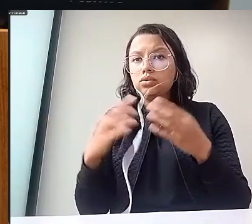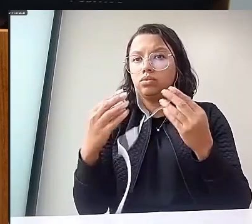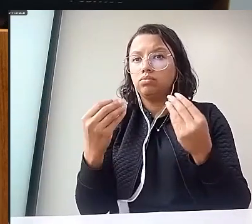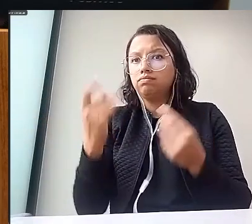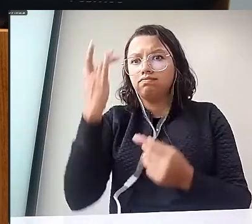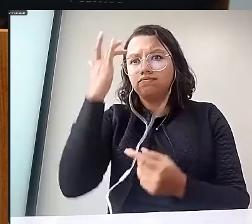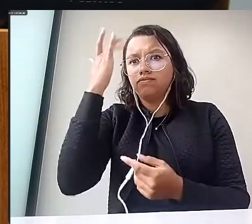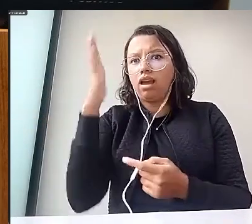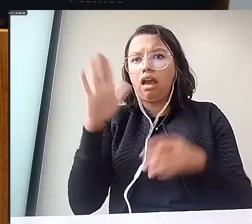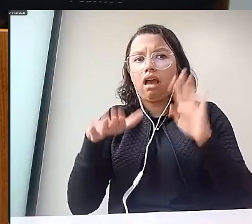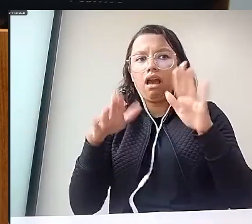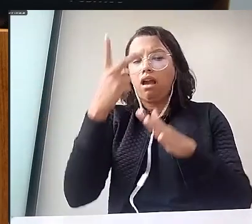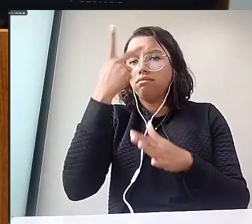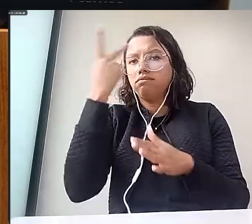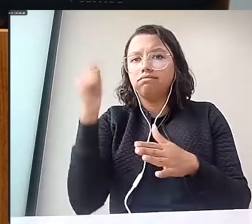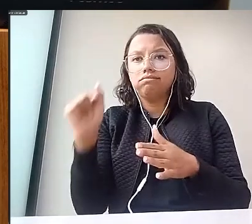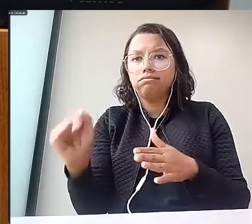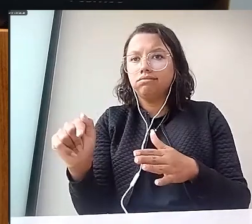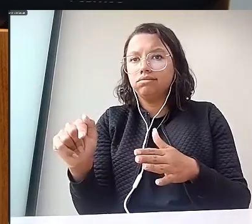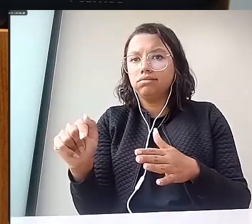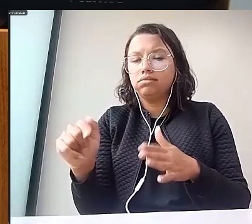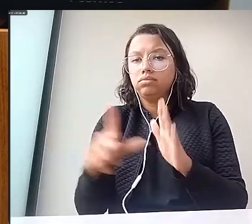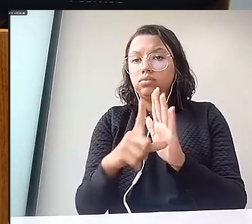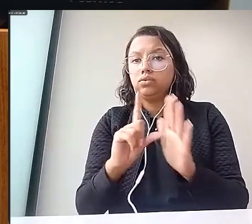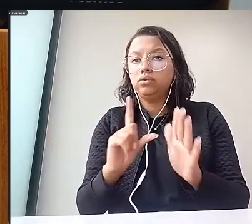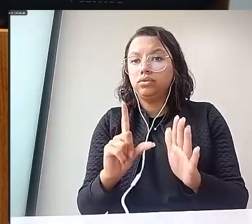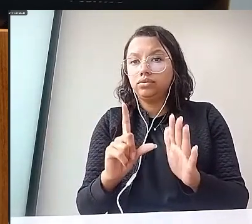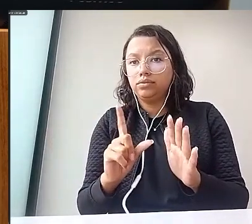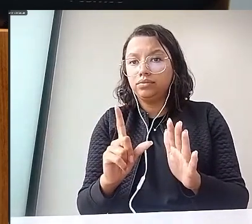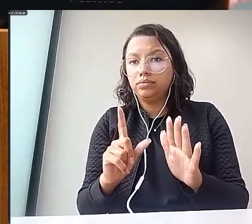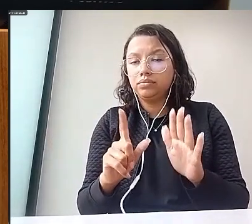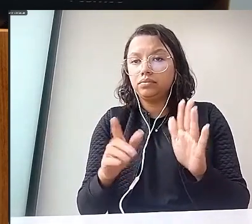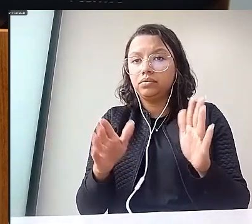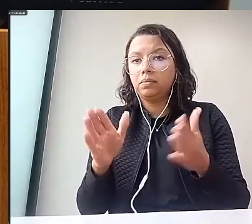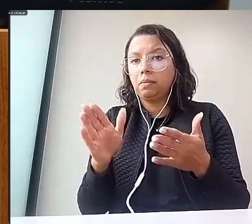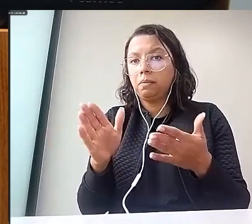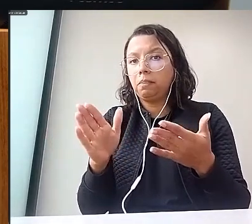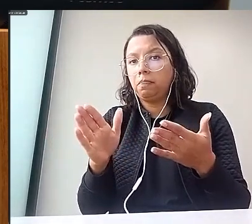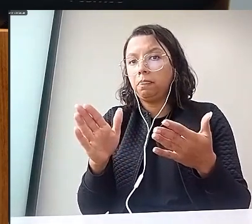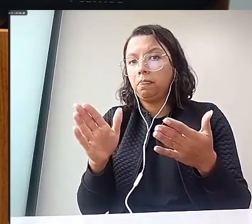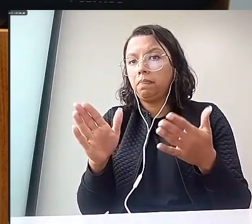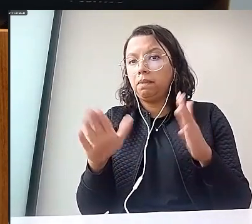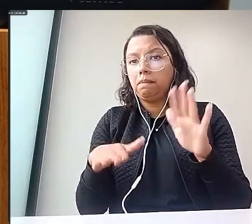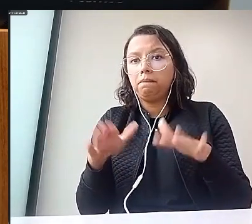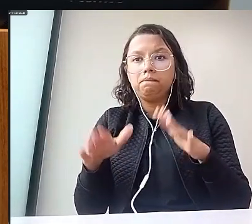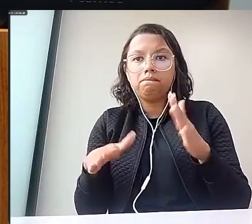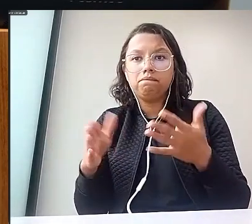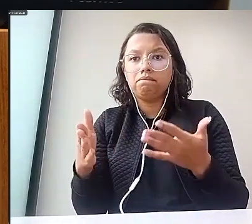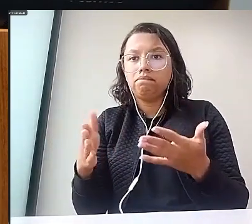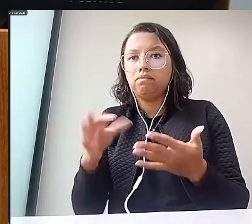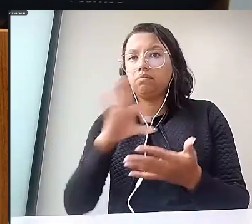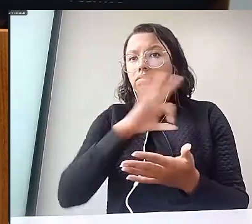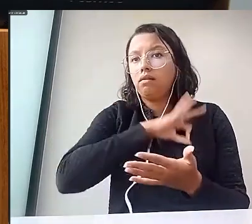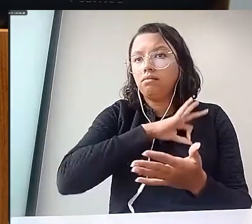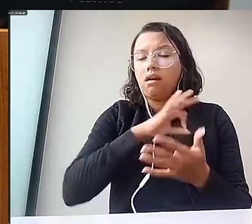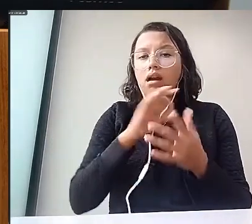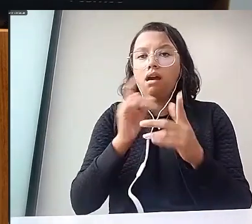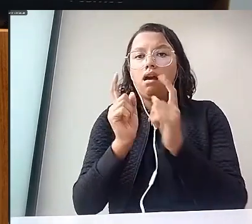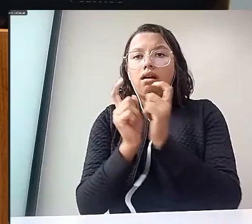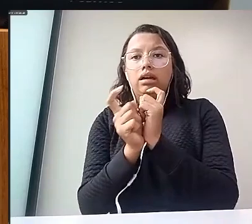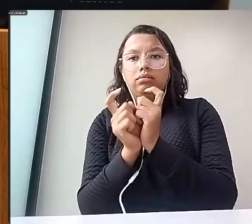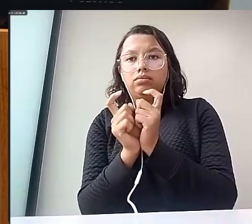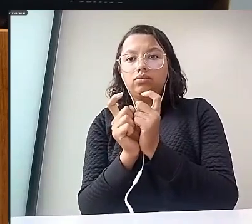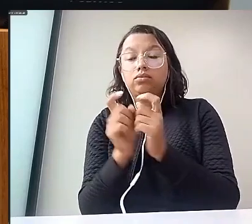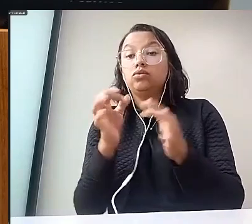cualquier ciudadano, antes de cualquier juez judicial o cualquier juez administrativo,